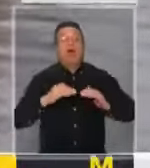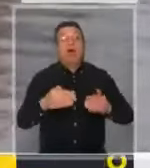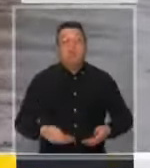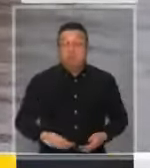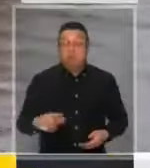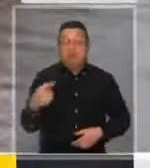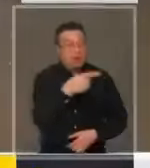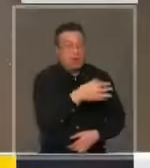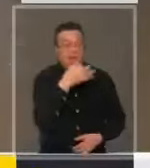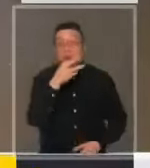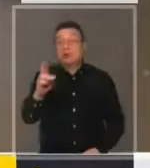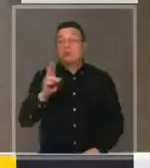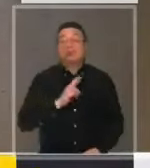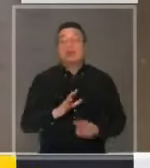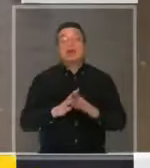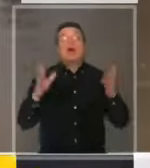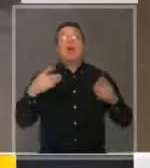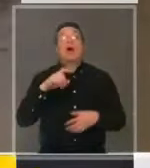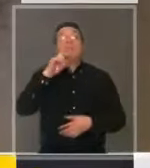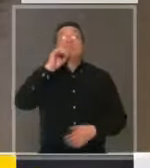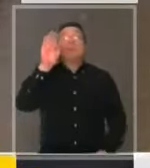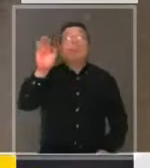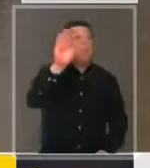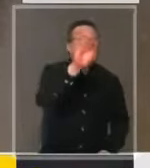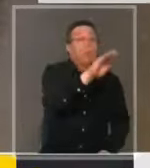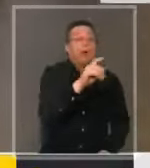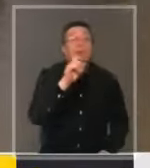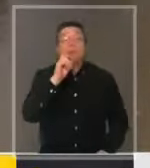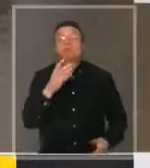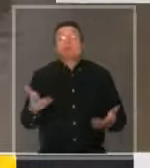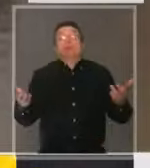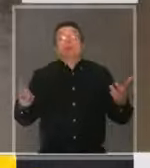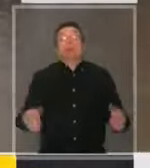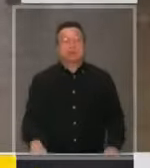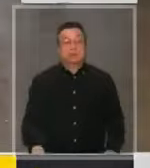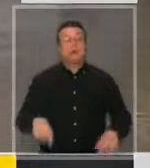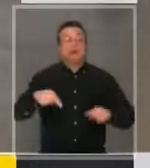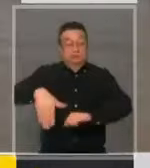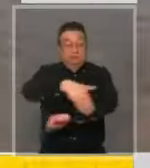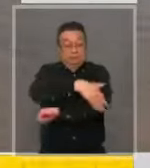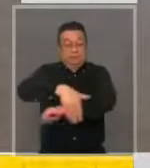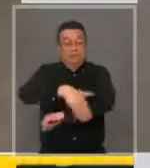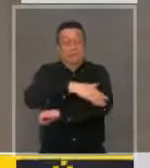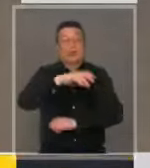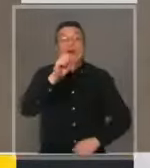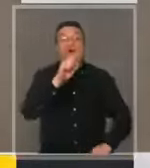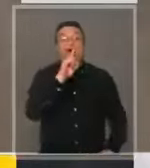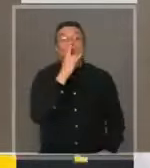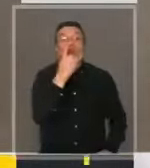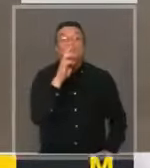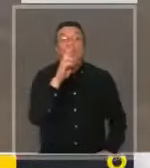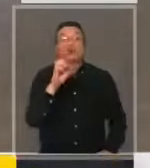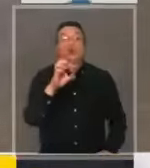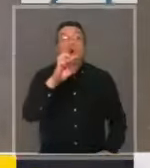respuesta. Entonces, ¿a quién acudimos? Bueno, reiterar la dirección, estamos en calle Arturo Prat. Arturo Prat,